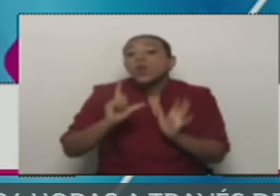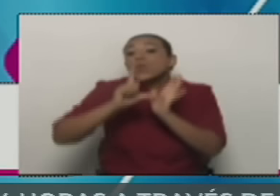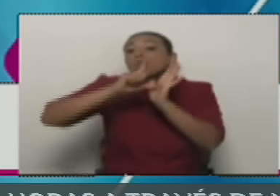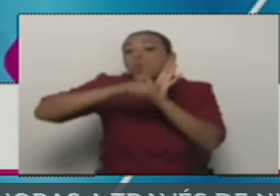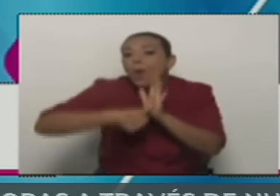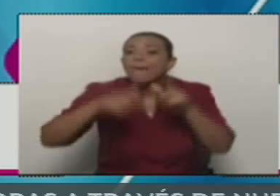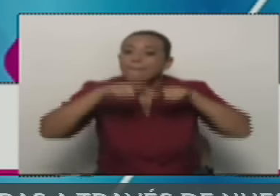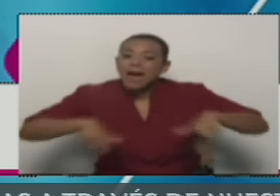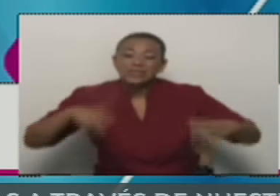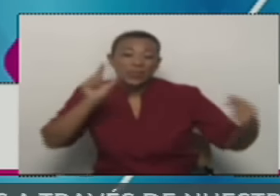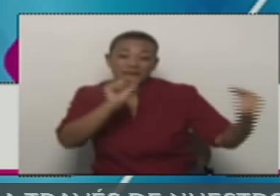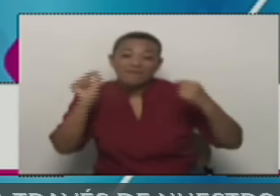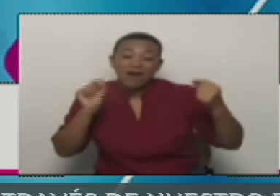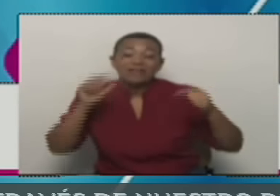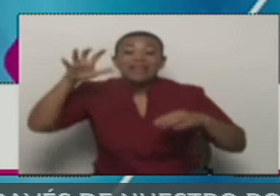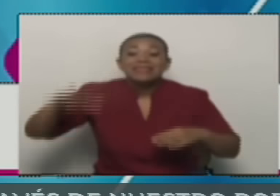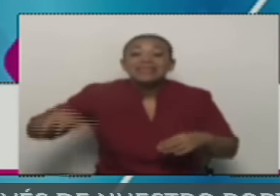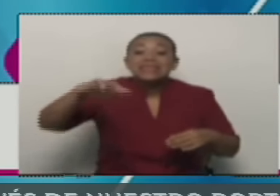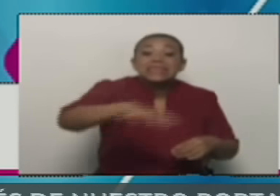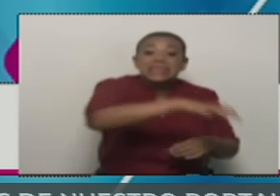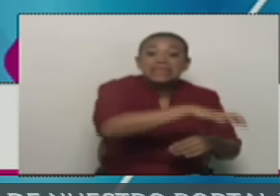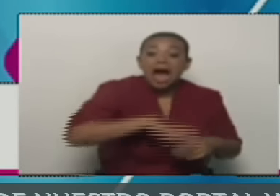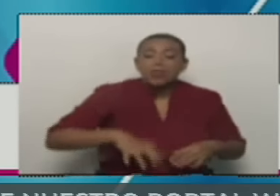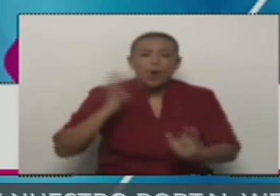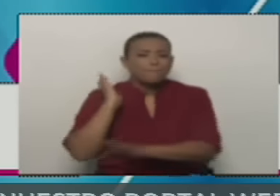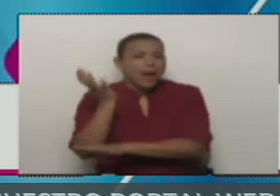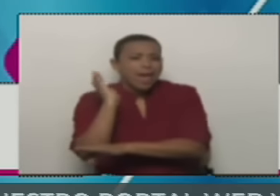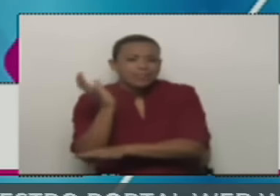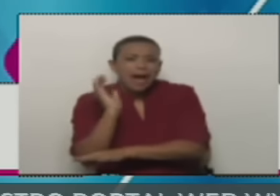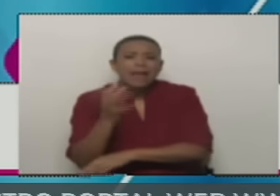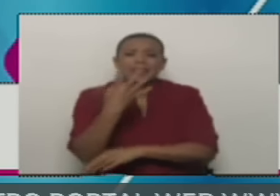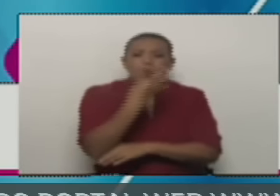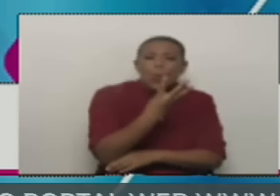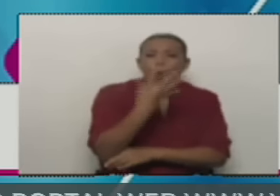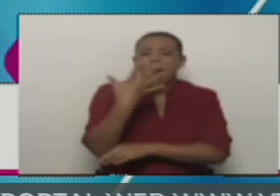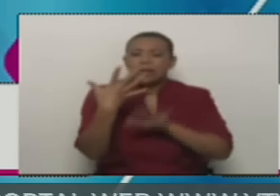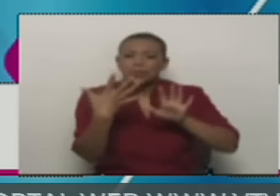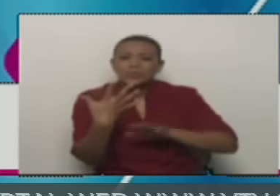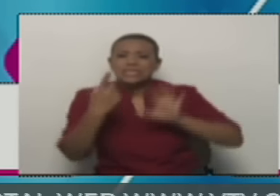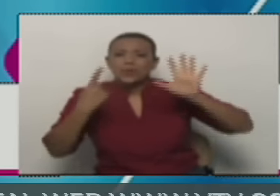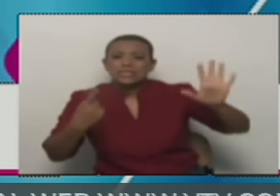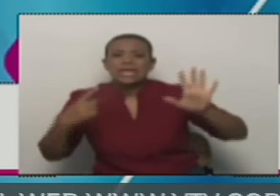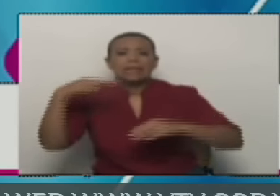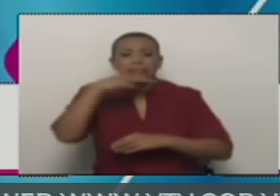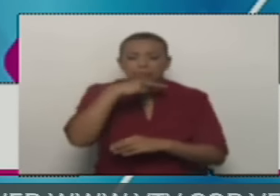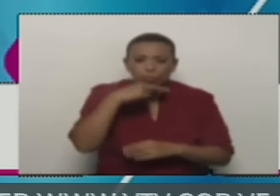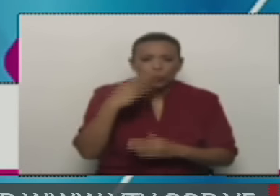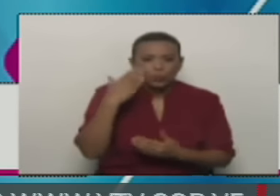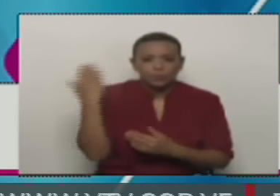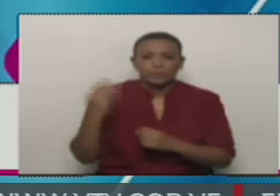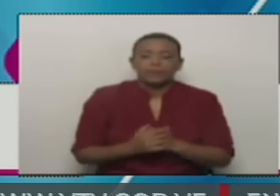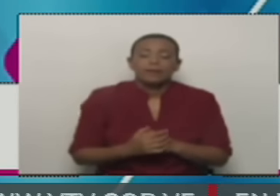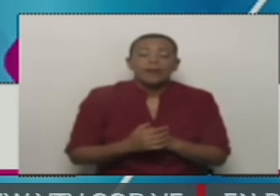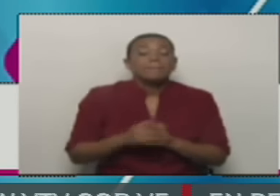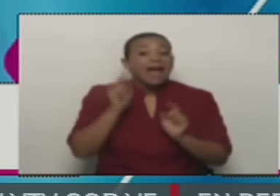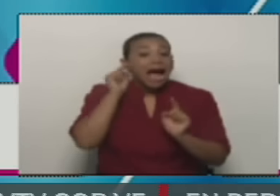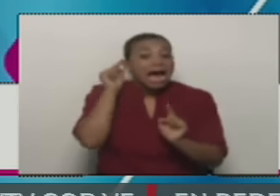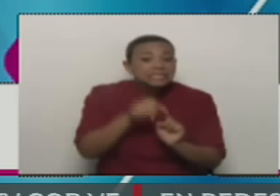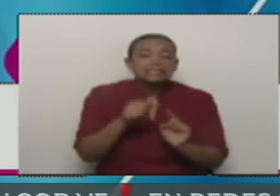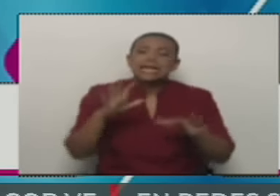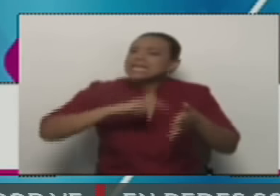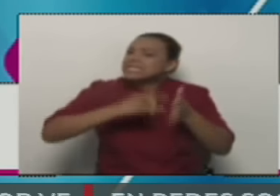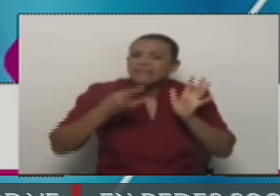un espacio de debate a nivel de los estados y la plenaria que va a ser el 4, 5 y 6 del mes de octubre. Es